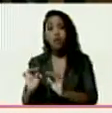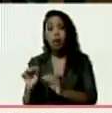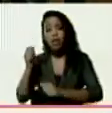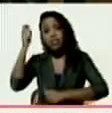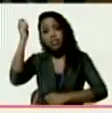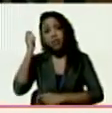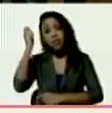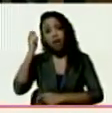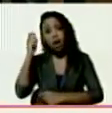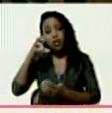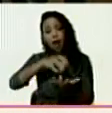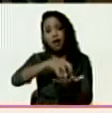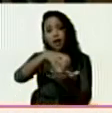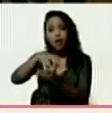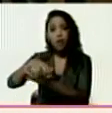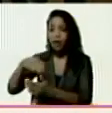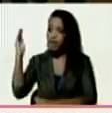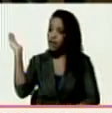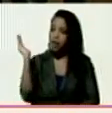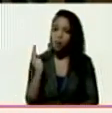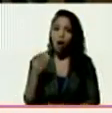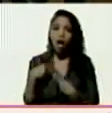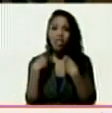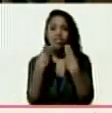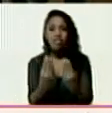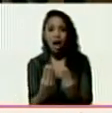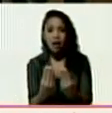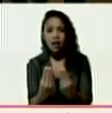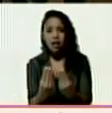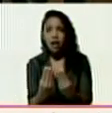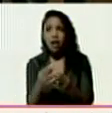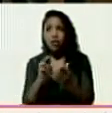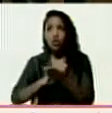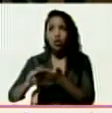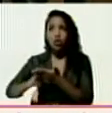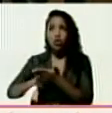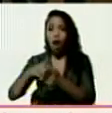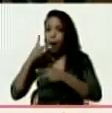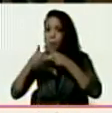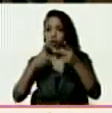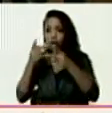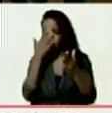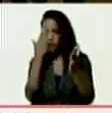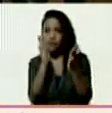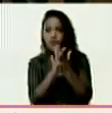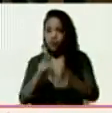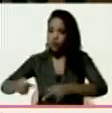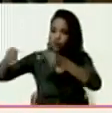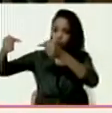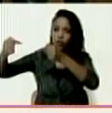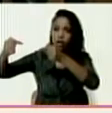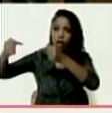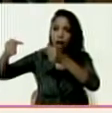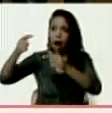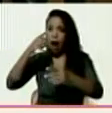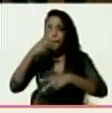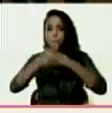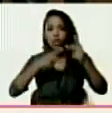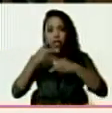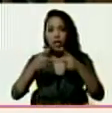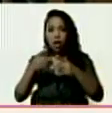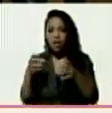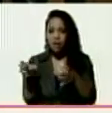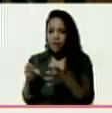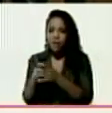las regiones que venimos a dar el traste a lo que es la política de la confrontación, a la política de la